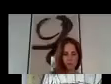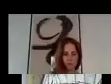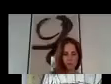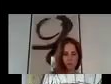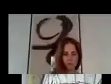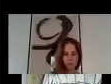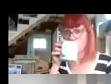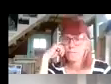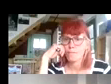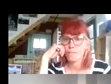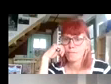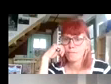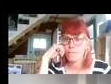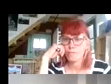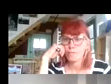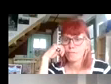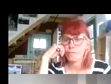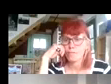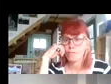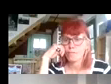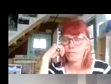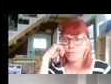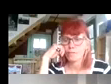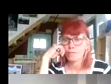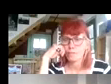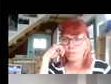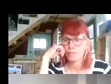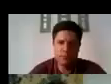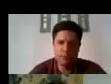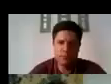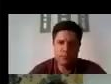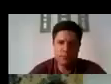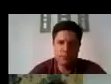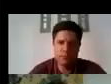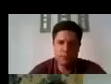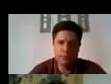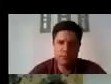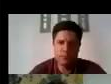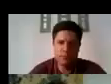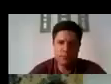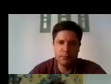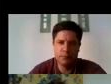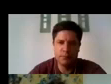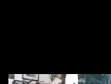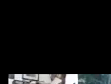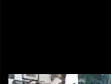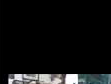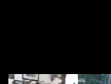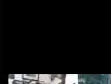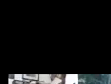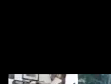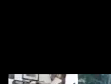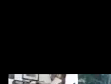intereses diversos, por tanto, establecen jerarquías de poder, conflictos